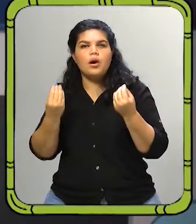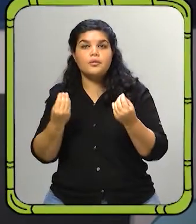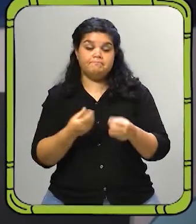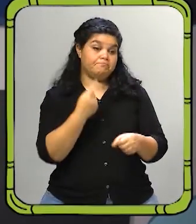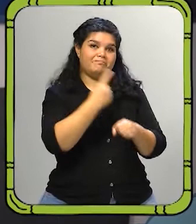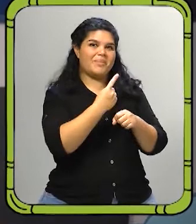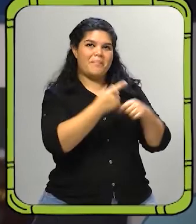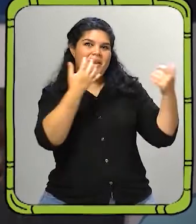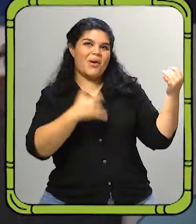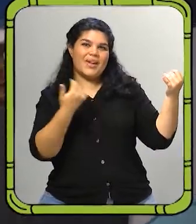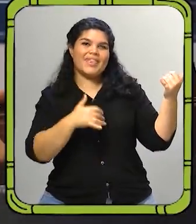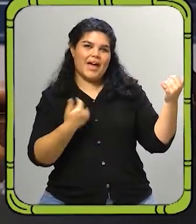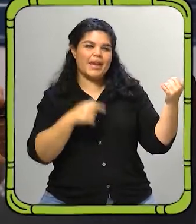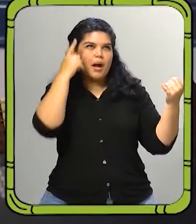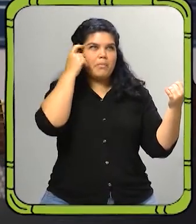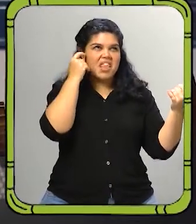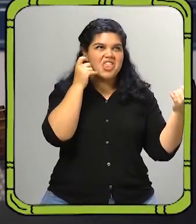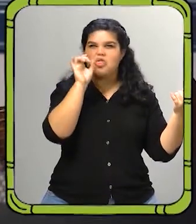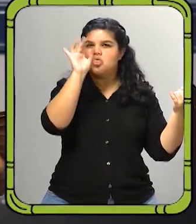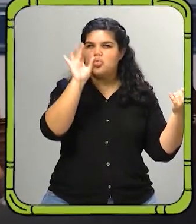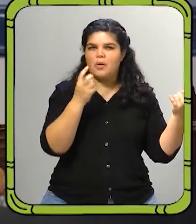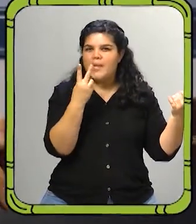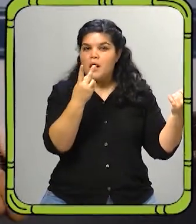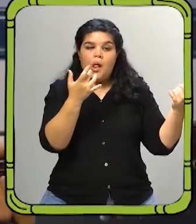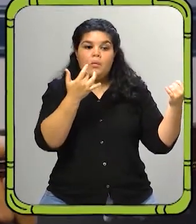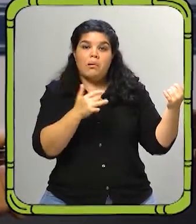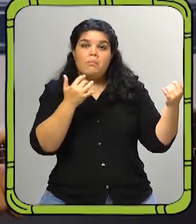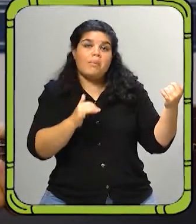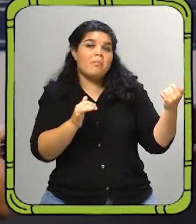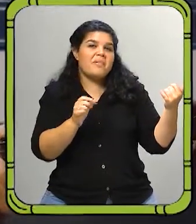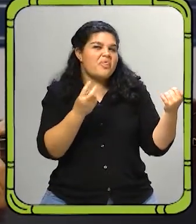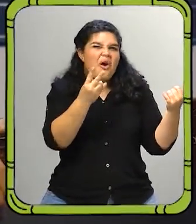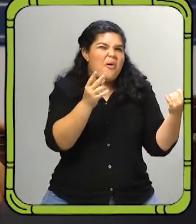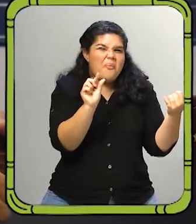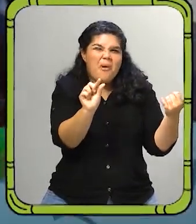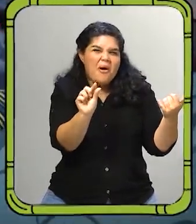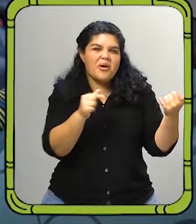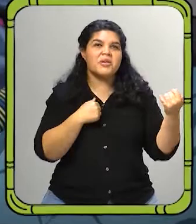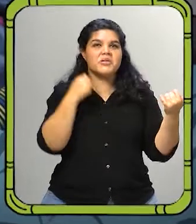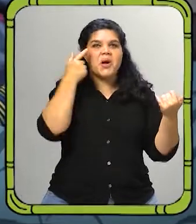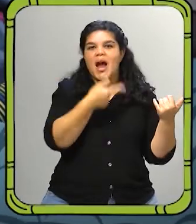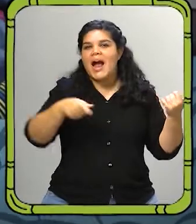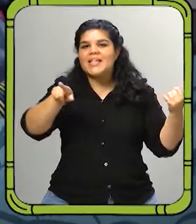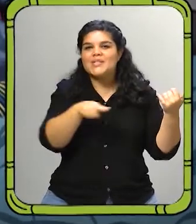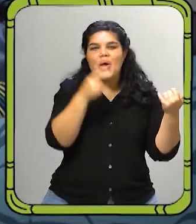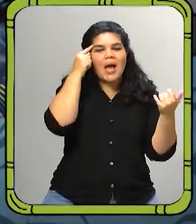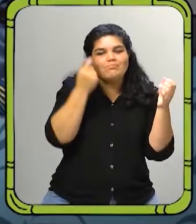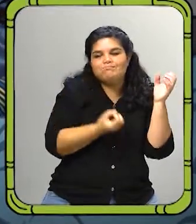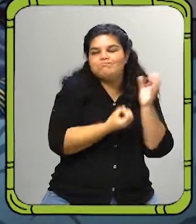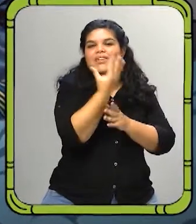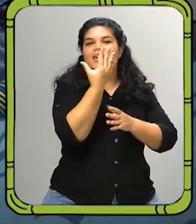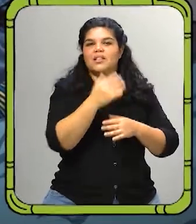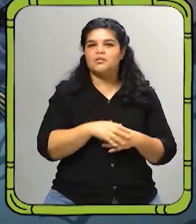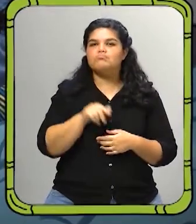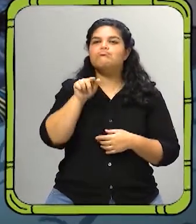que sabía dos, por ejemplo, y hacía canciones, me inventaba canciones con esos dos acordes. ¿Y lo aprendiste solo? ¿Lo aprendiste